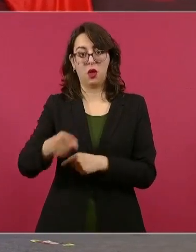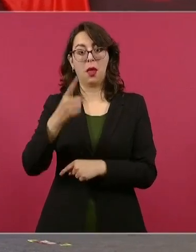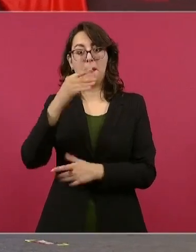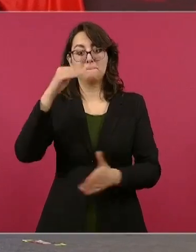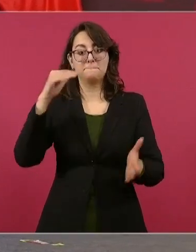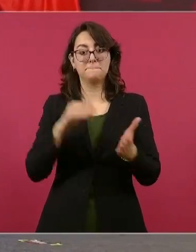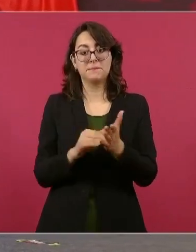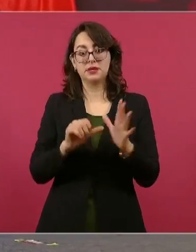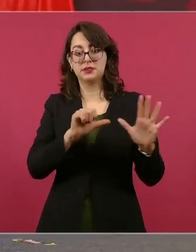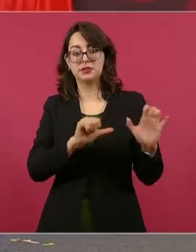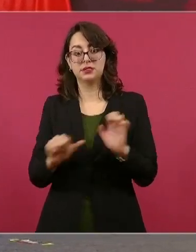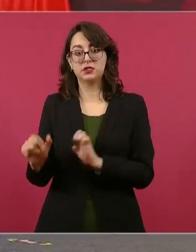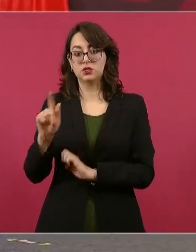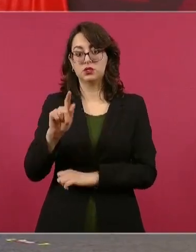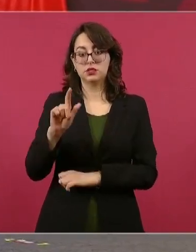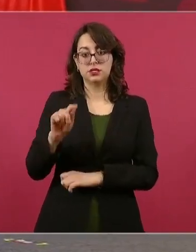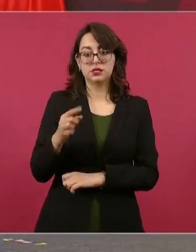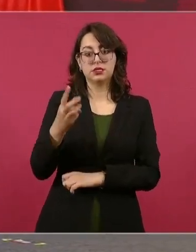1673 para este año,